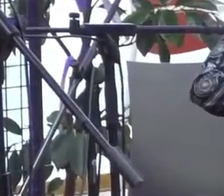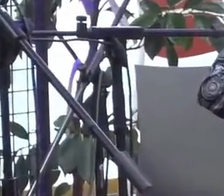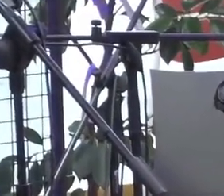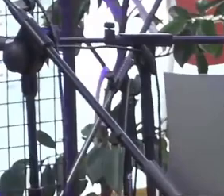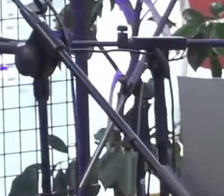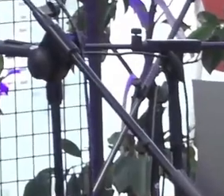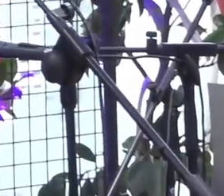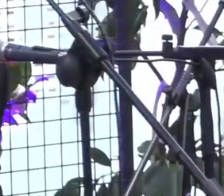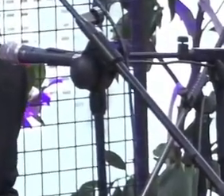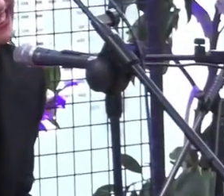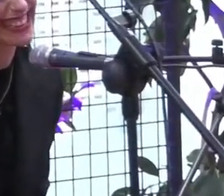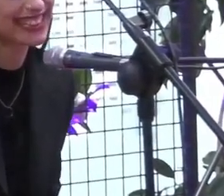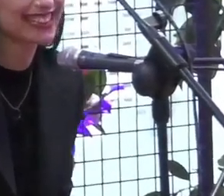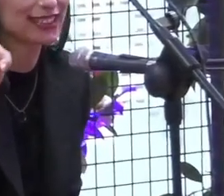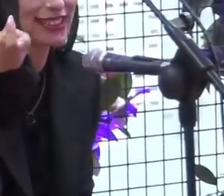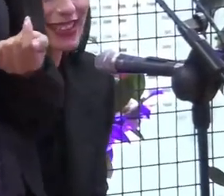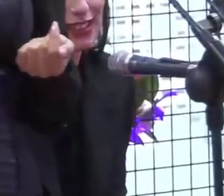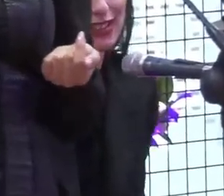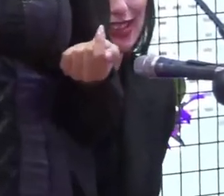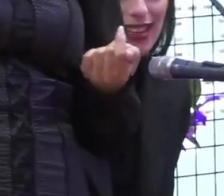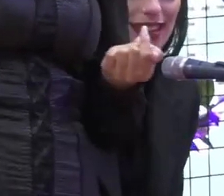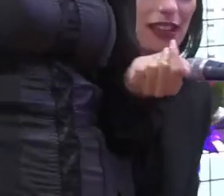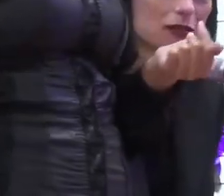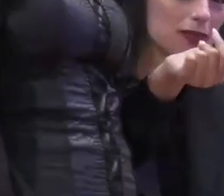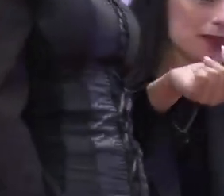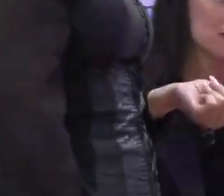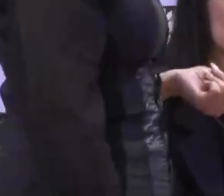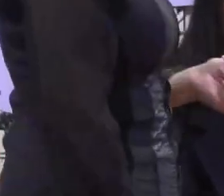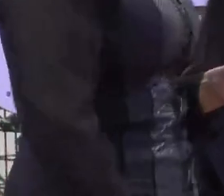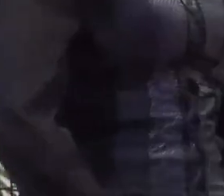vuestros pasos firmes ojalá